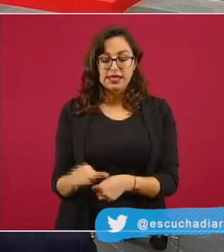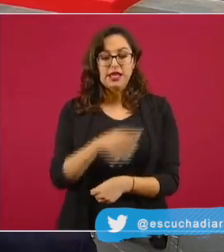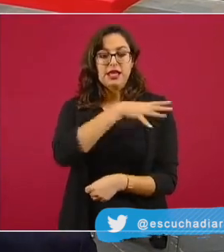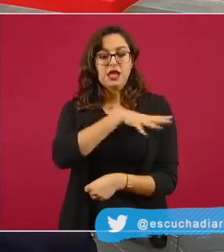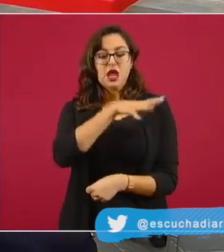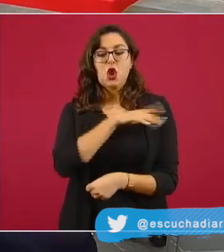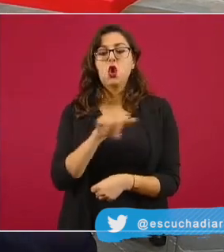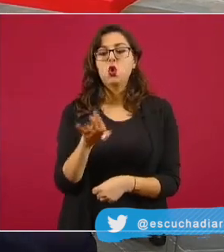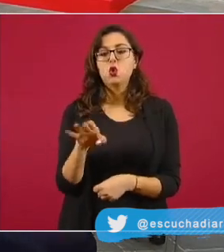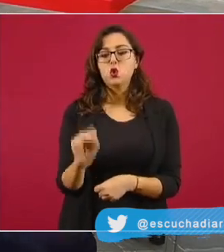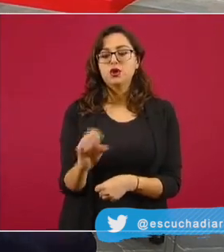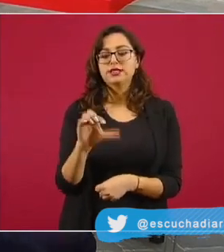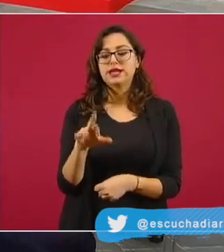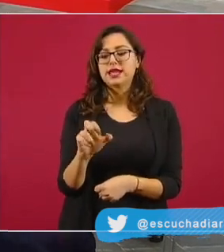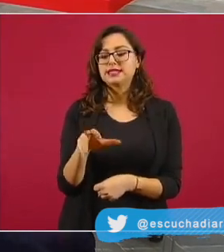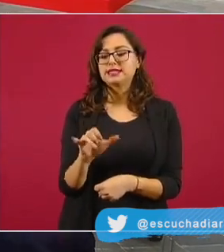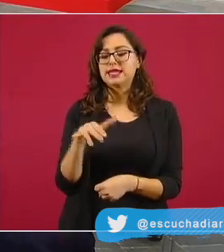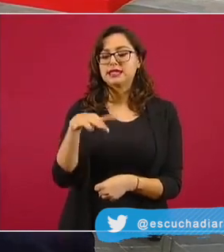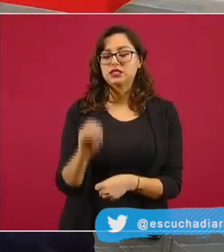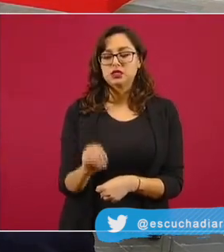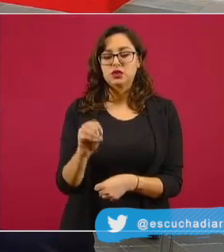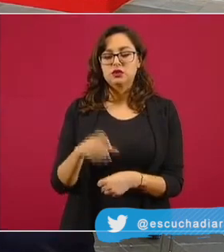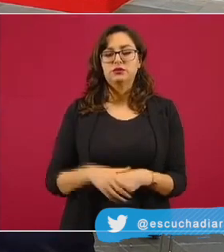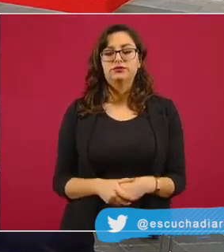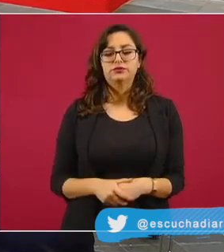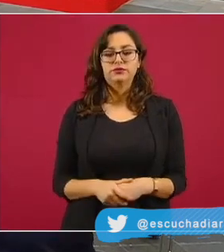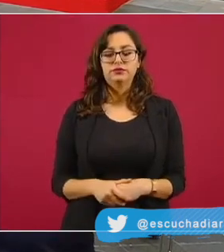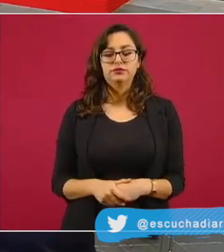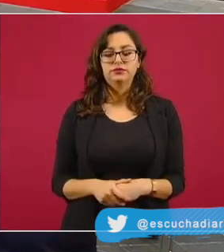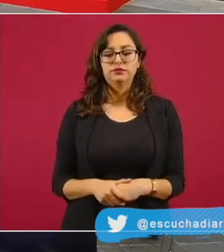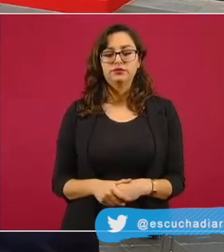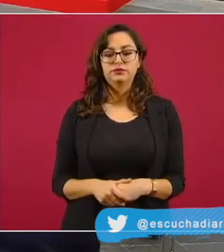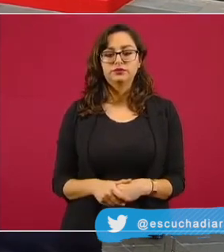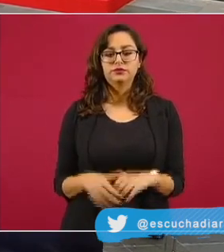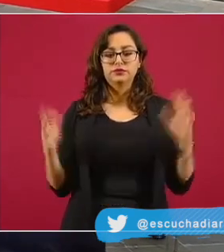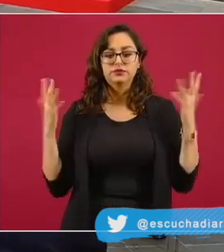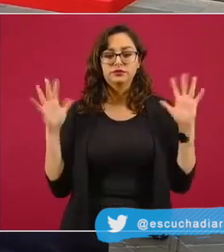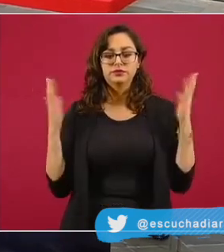Luis Crescencio Sandoval González.